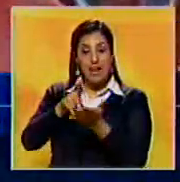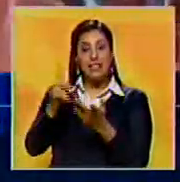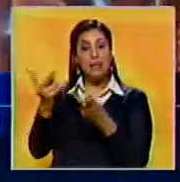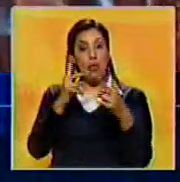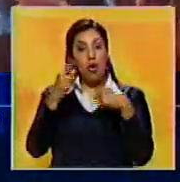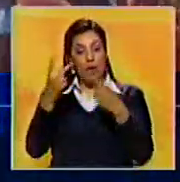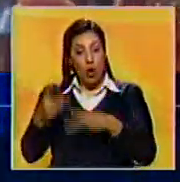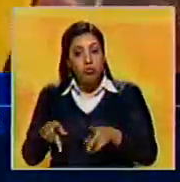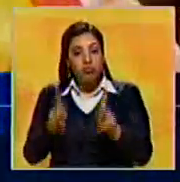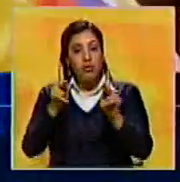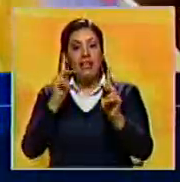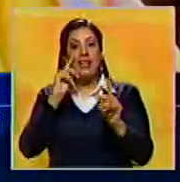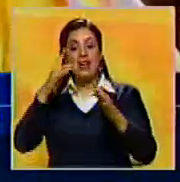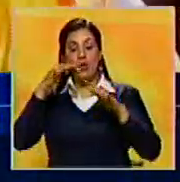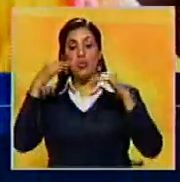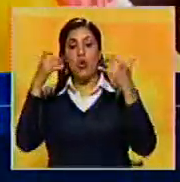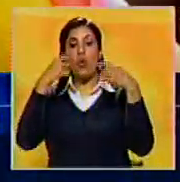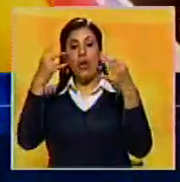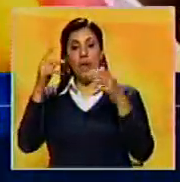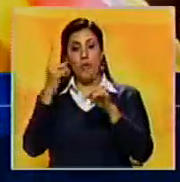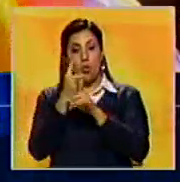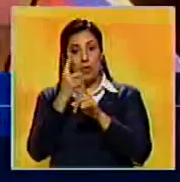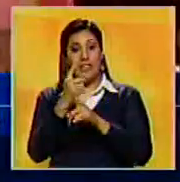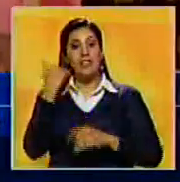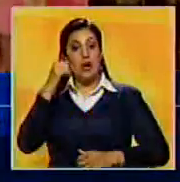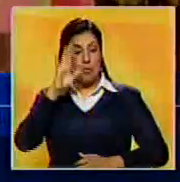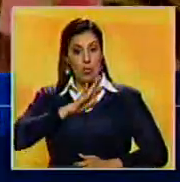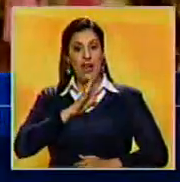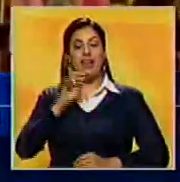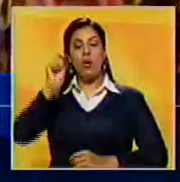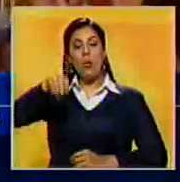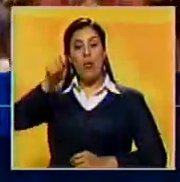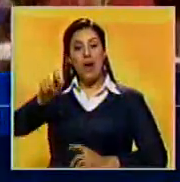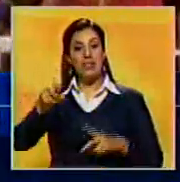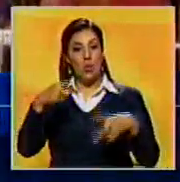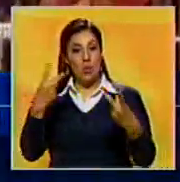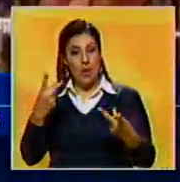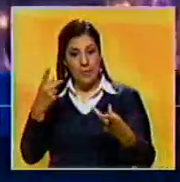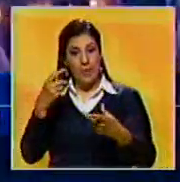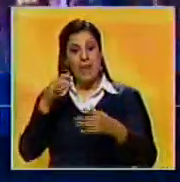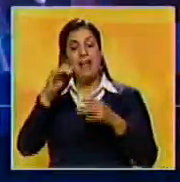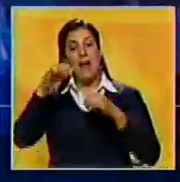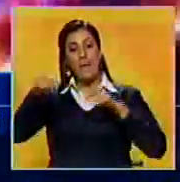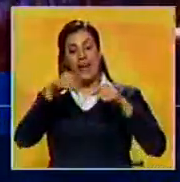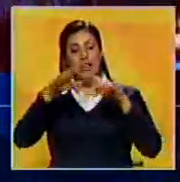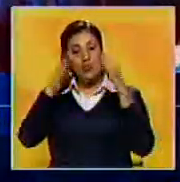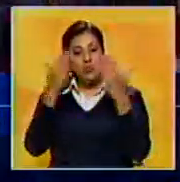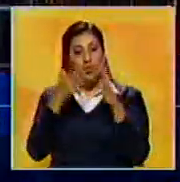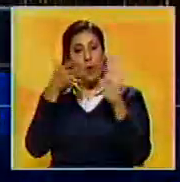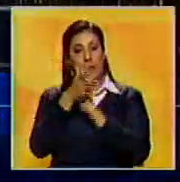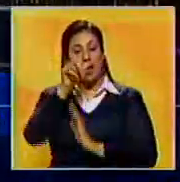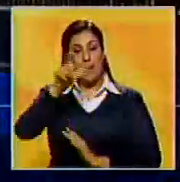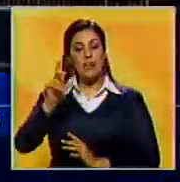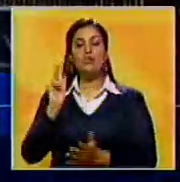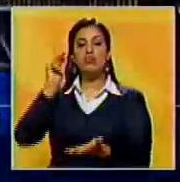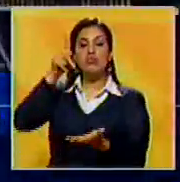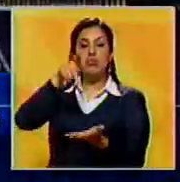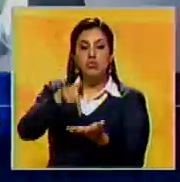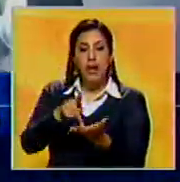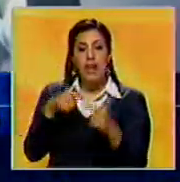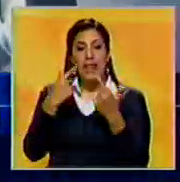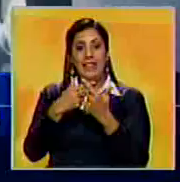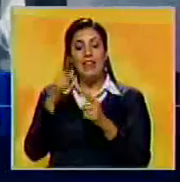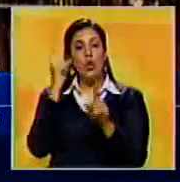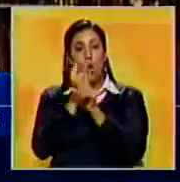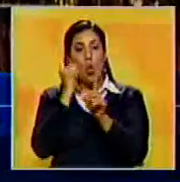tengan la oportunidad de aparecer en su nuevo reality. J-Lo será una de las juezas de World of Dance, en donde artistas aficionados tendrán la oportunidad